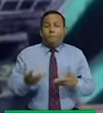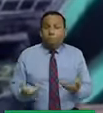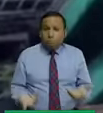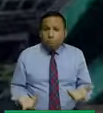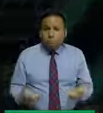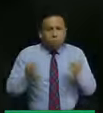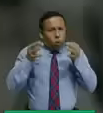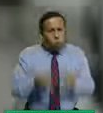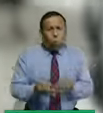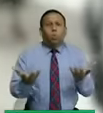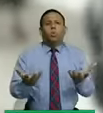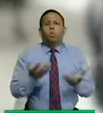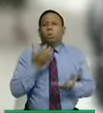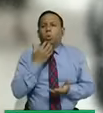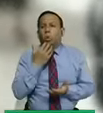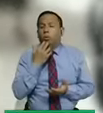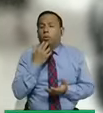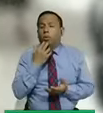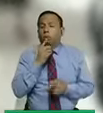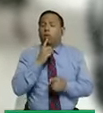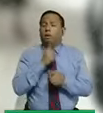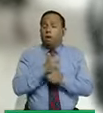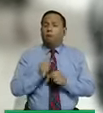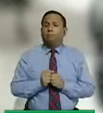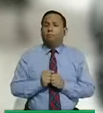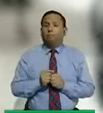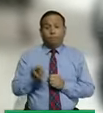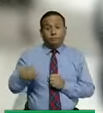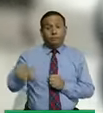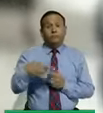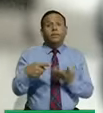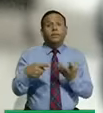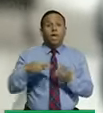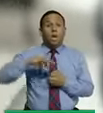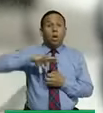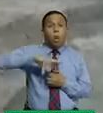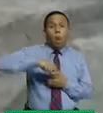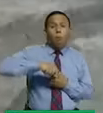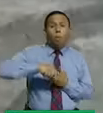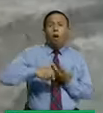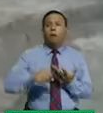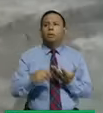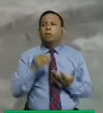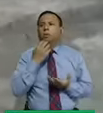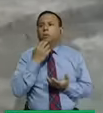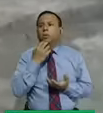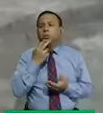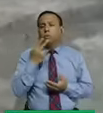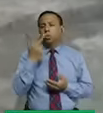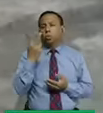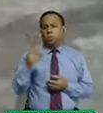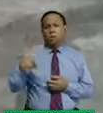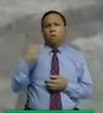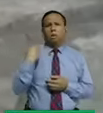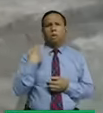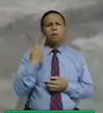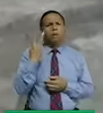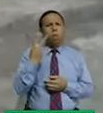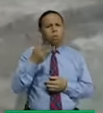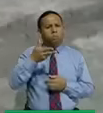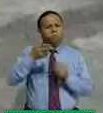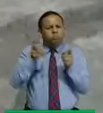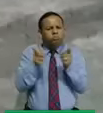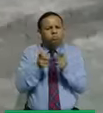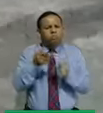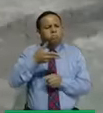ese preciso instante es muy complicado. Querían robarles, pero no lo consiguieron. 2 armas pequeñas y la otra como una mini Uzi. ¿No se